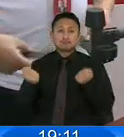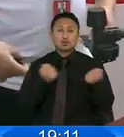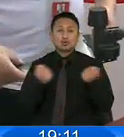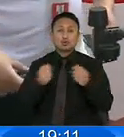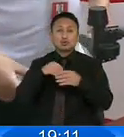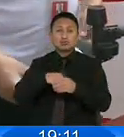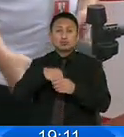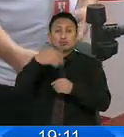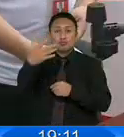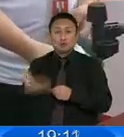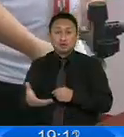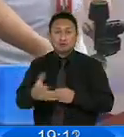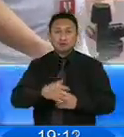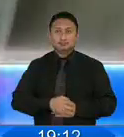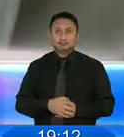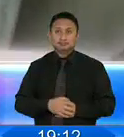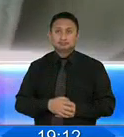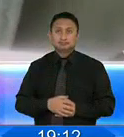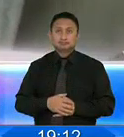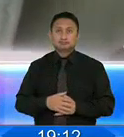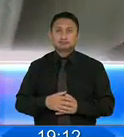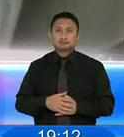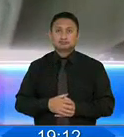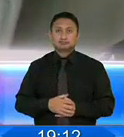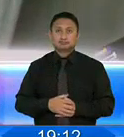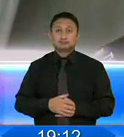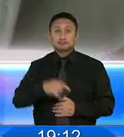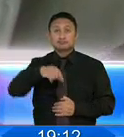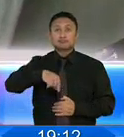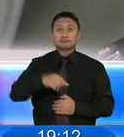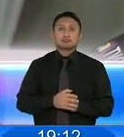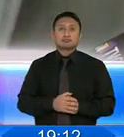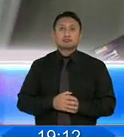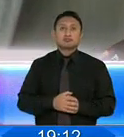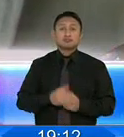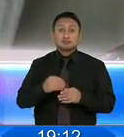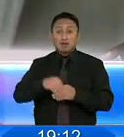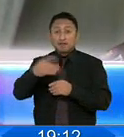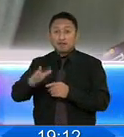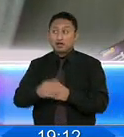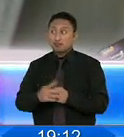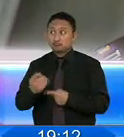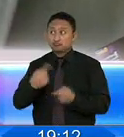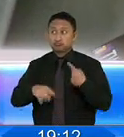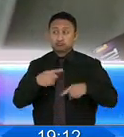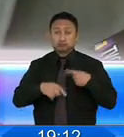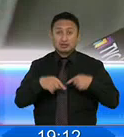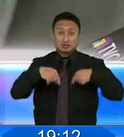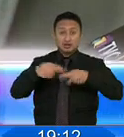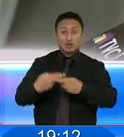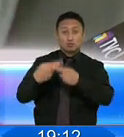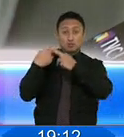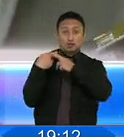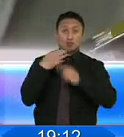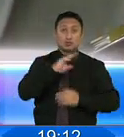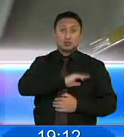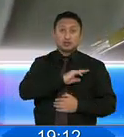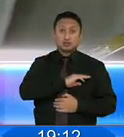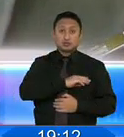los recintos electorales. Y sobre todo que no exista comercio autónomo, que es una responsabilidad de los municipios, porque eso es lo que